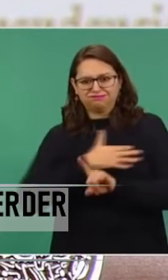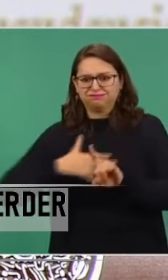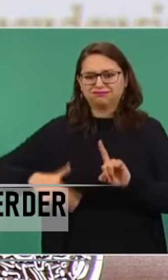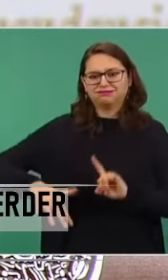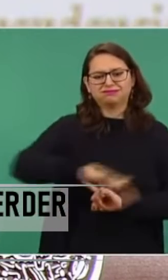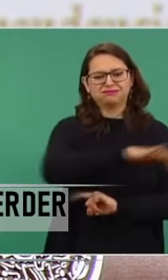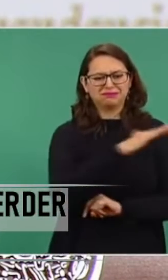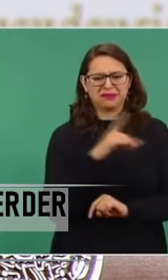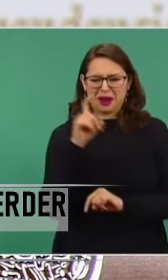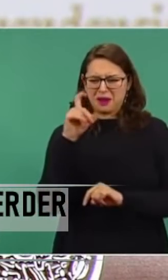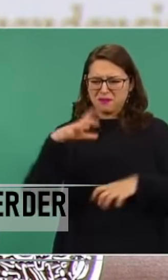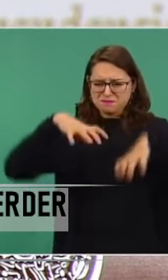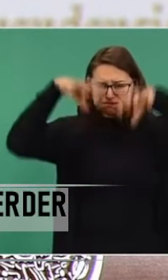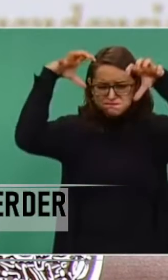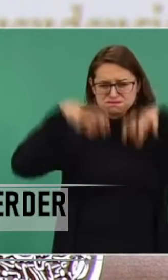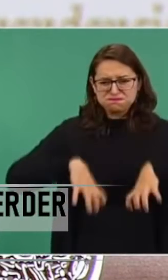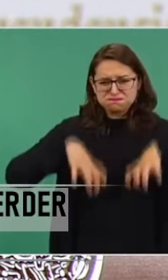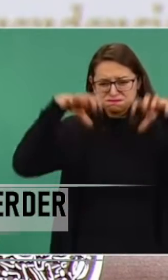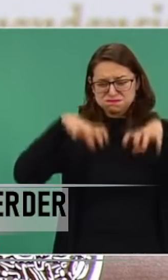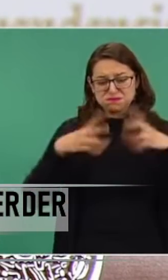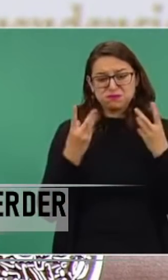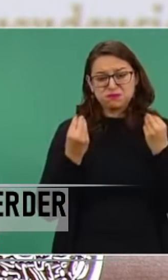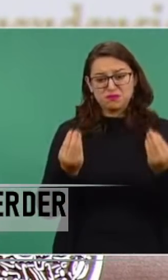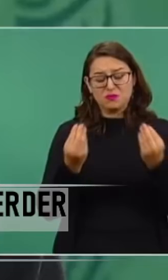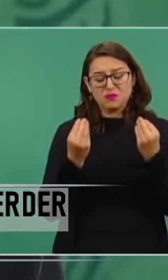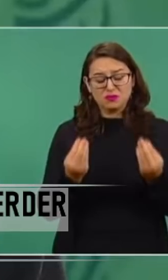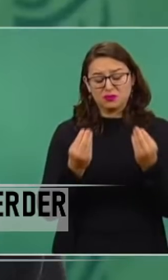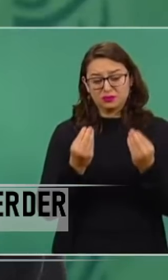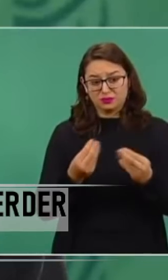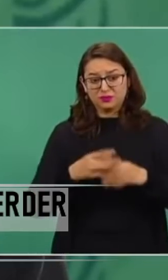van a explicarles con